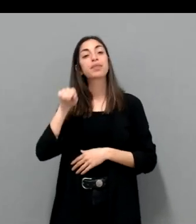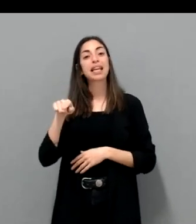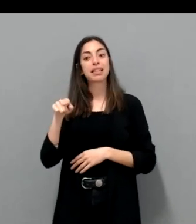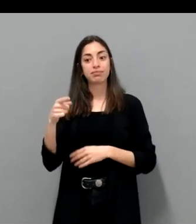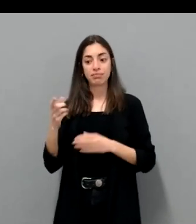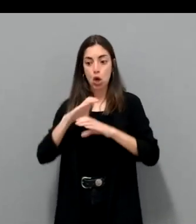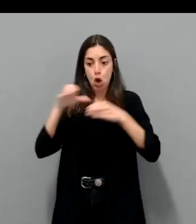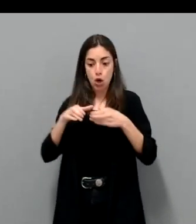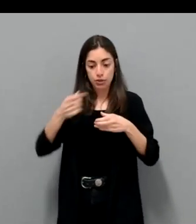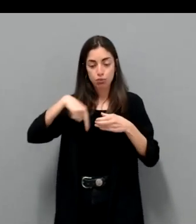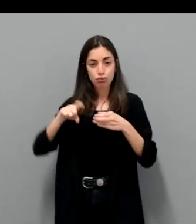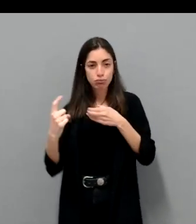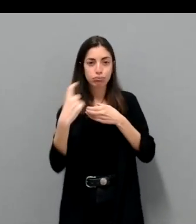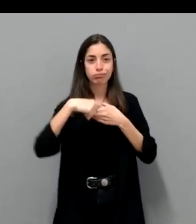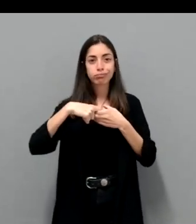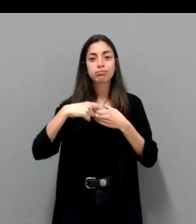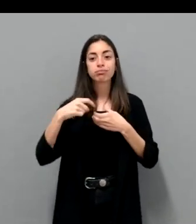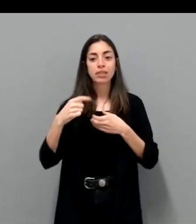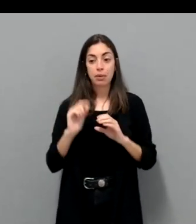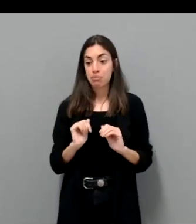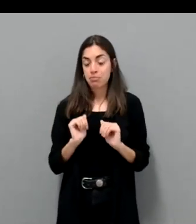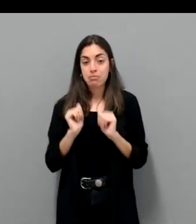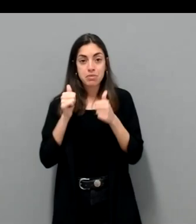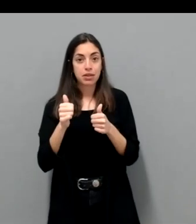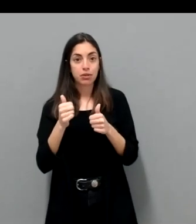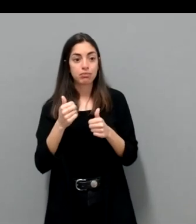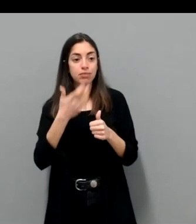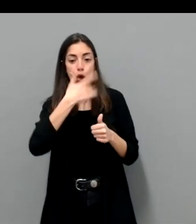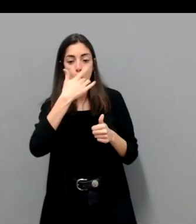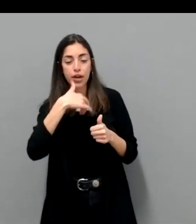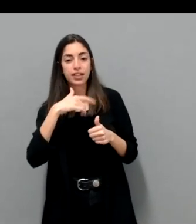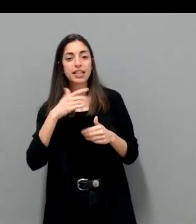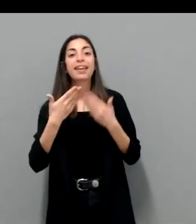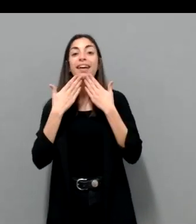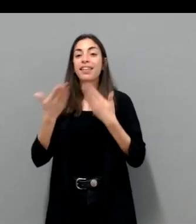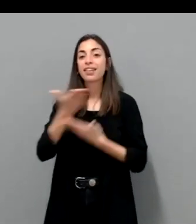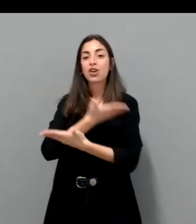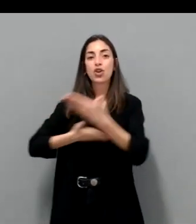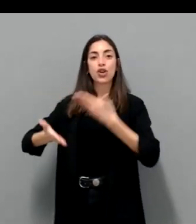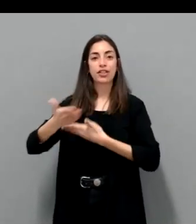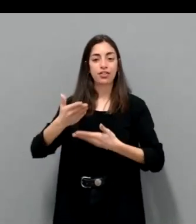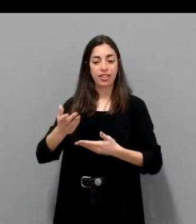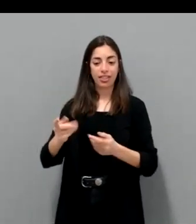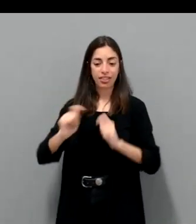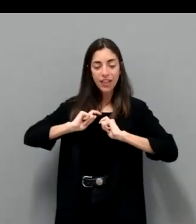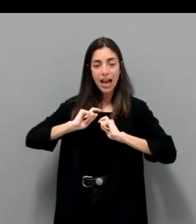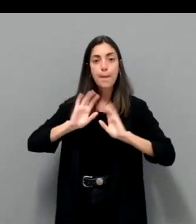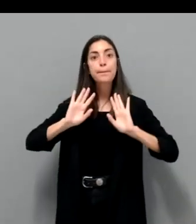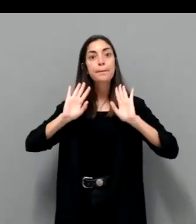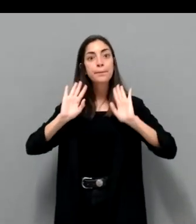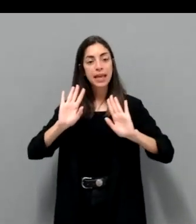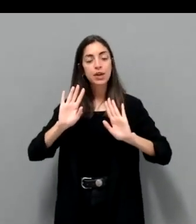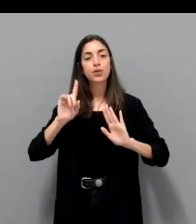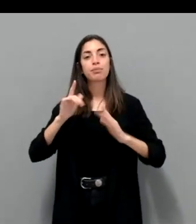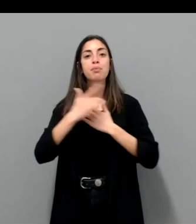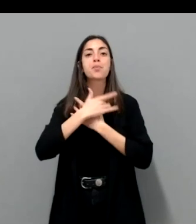colectivo desde que lo conoció y agradecemos la colaboración que está brindando. Pero sobre todo, María José,